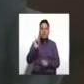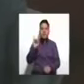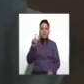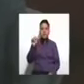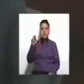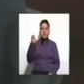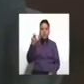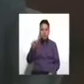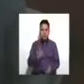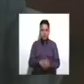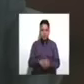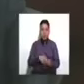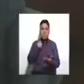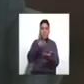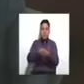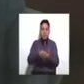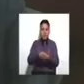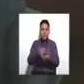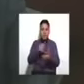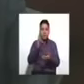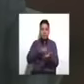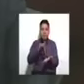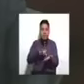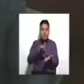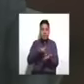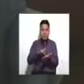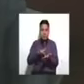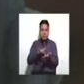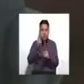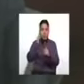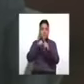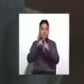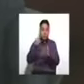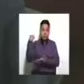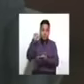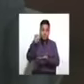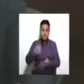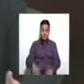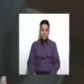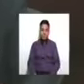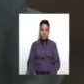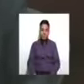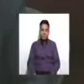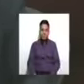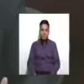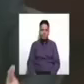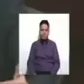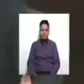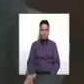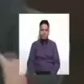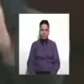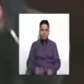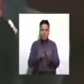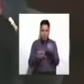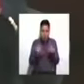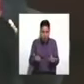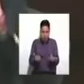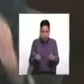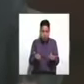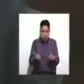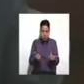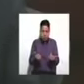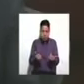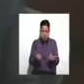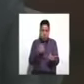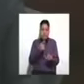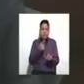pagar deuda con miras a obtener el grado de inversión. Y que además tuvo el descaro de decir años después